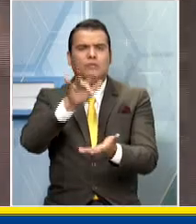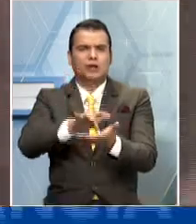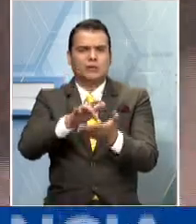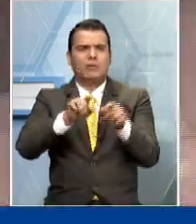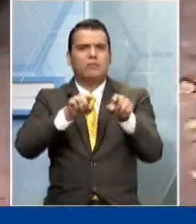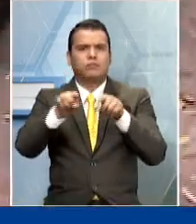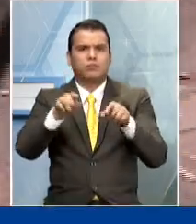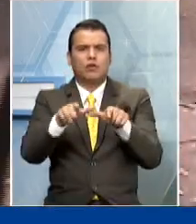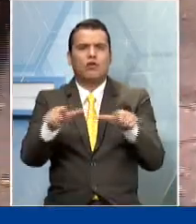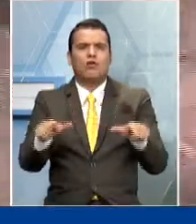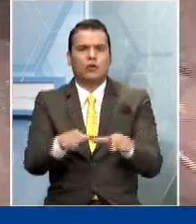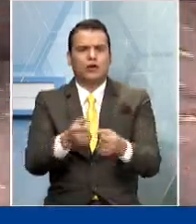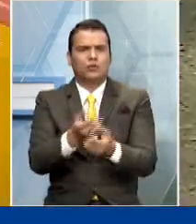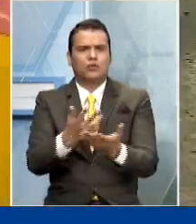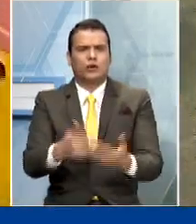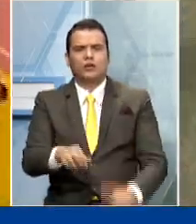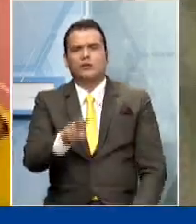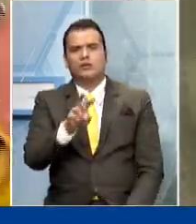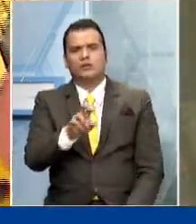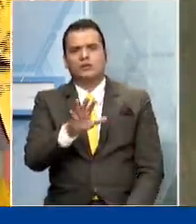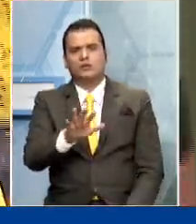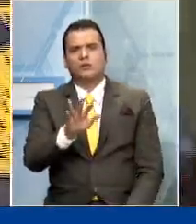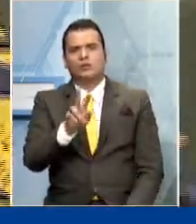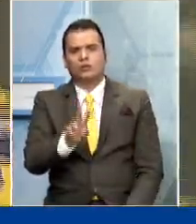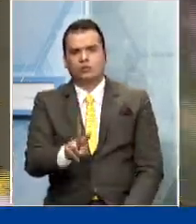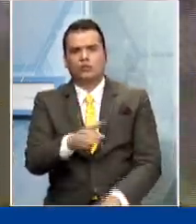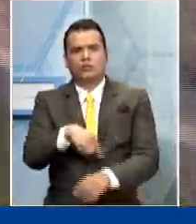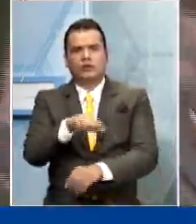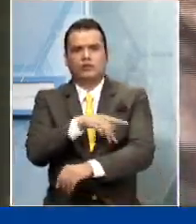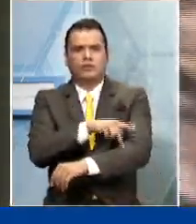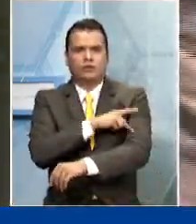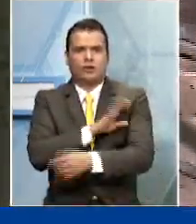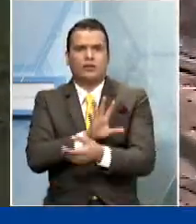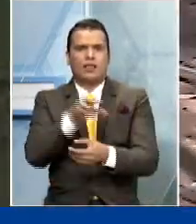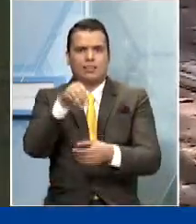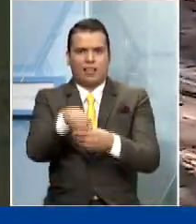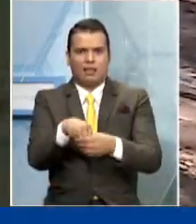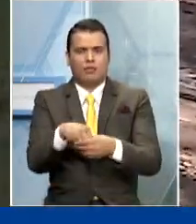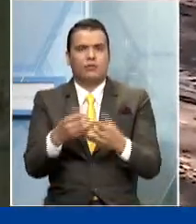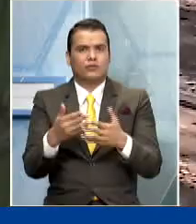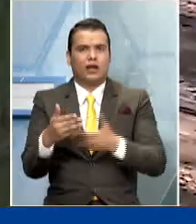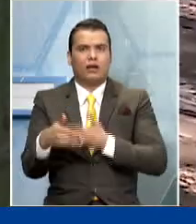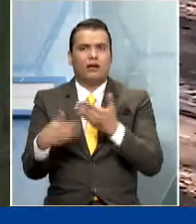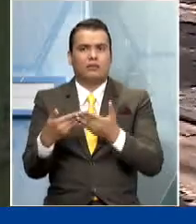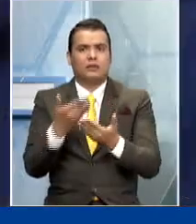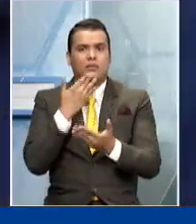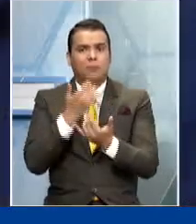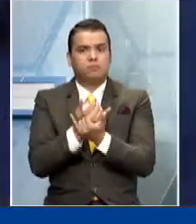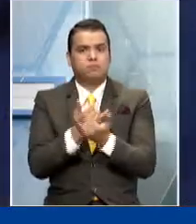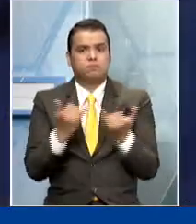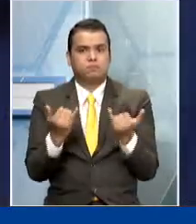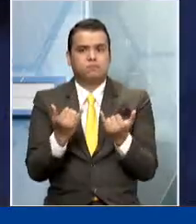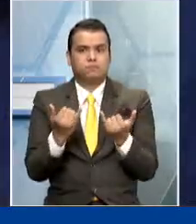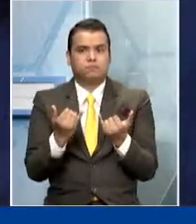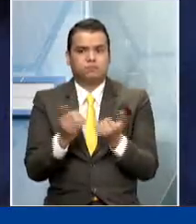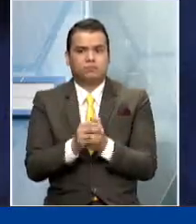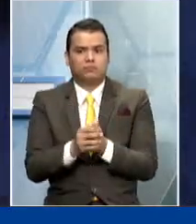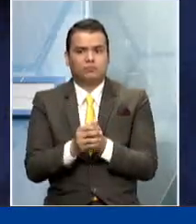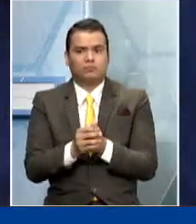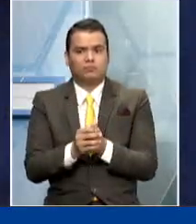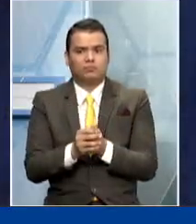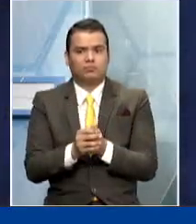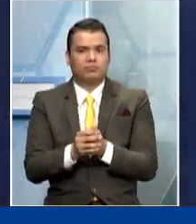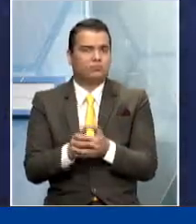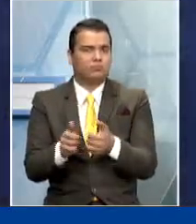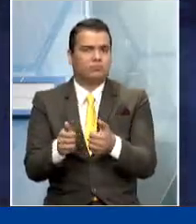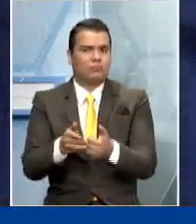152 establecimientos educativos entre jardines infantiles y colegios con preescolar hasta la fecha el balance es positivo hasta el momento no hemos tenido